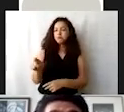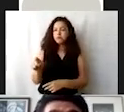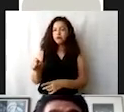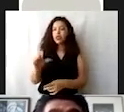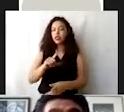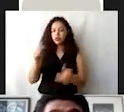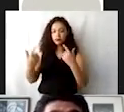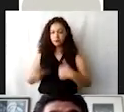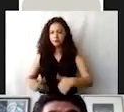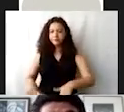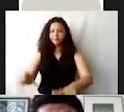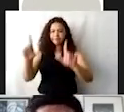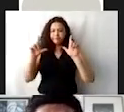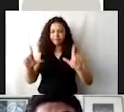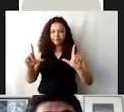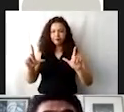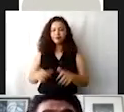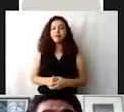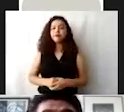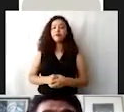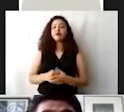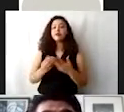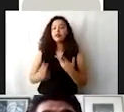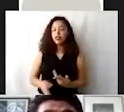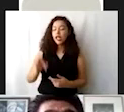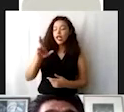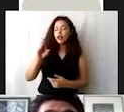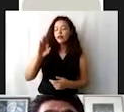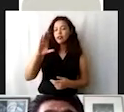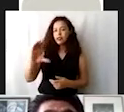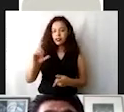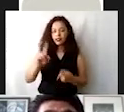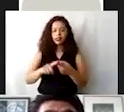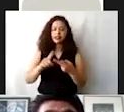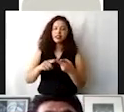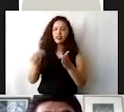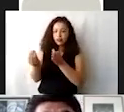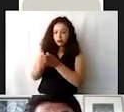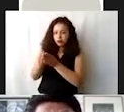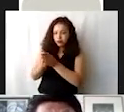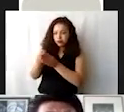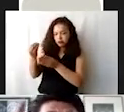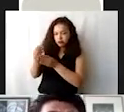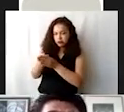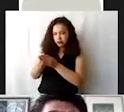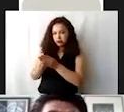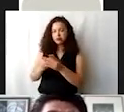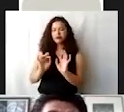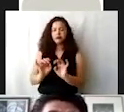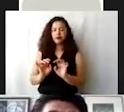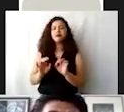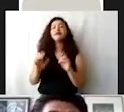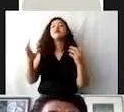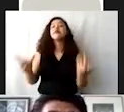pantalla, ¿sí? Entramos con nuestro RFC y nuestra contraseña. Nos vamos a la selección